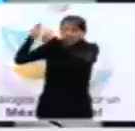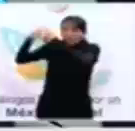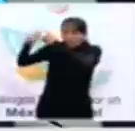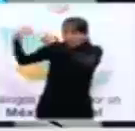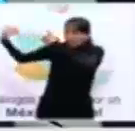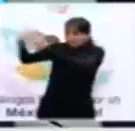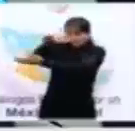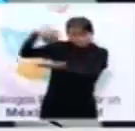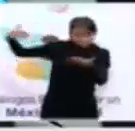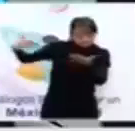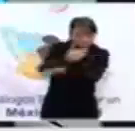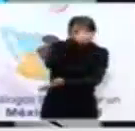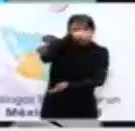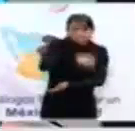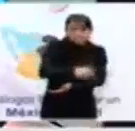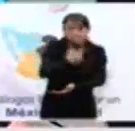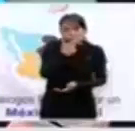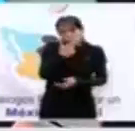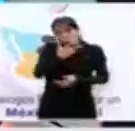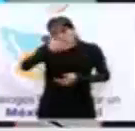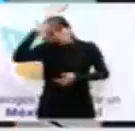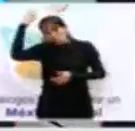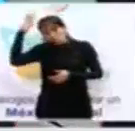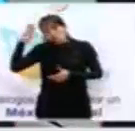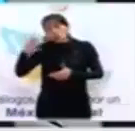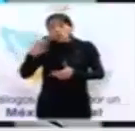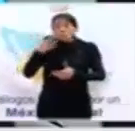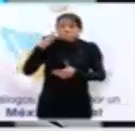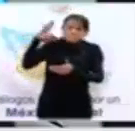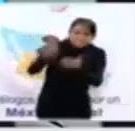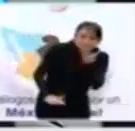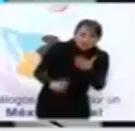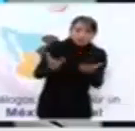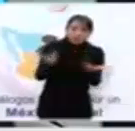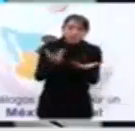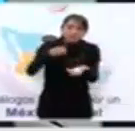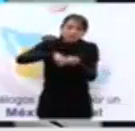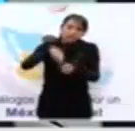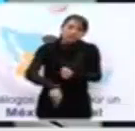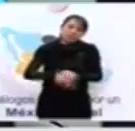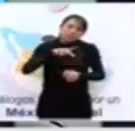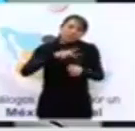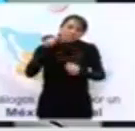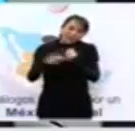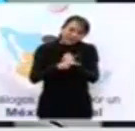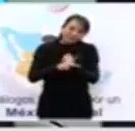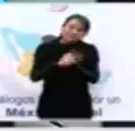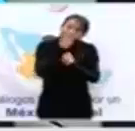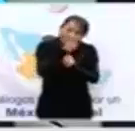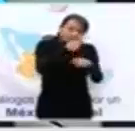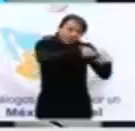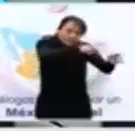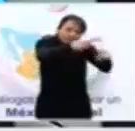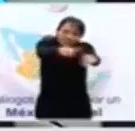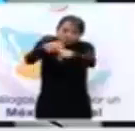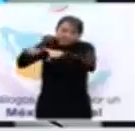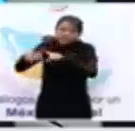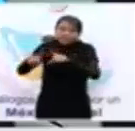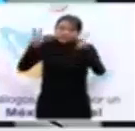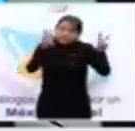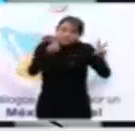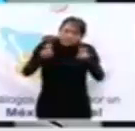producción. En cada una de las actividades productivas hemos ido pegando en esto. Y junto con esto se ha ido